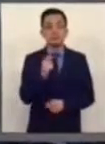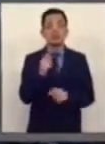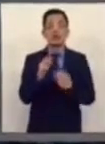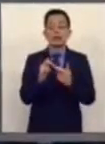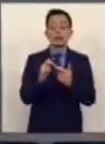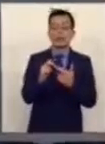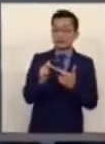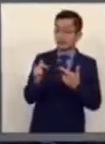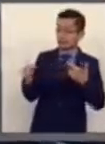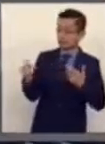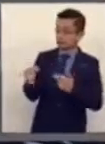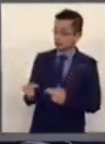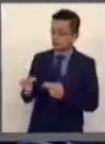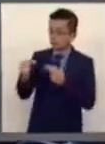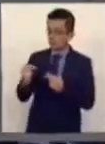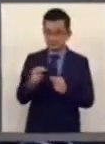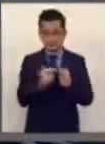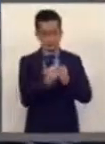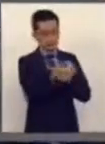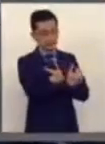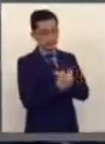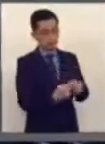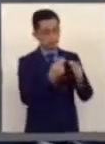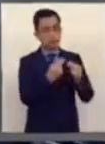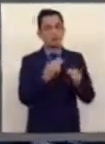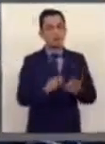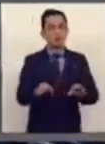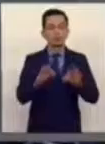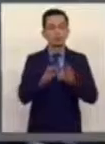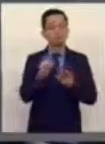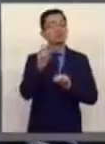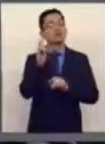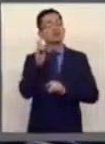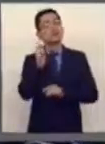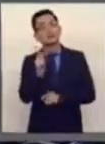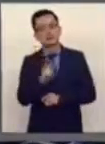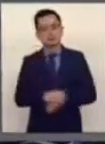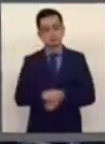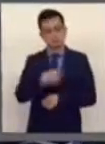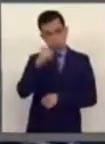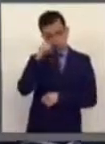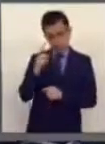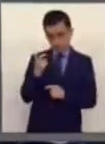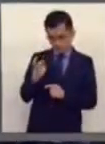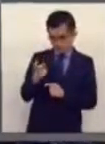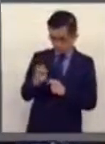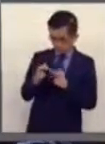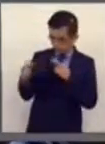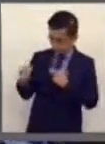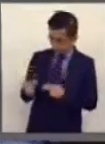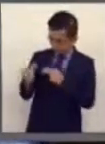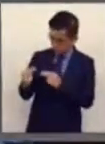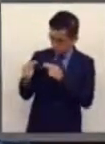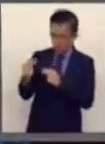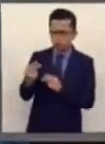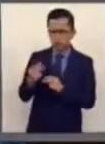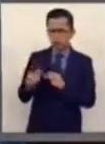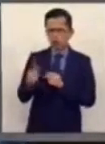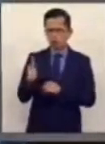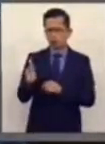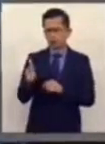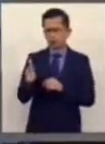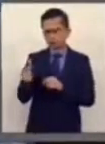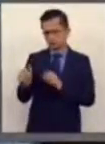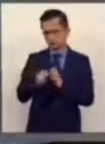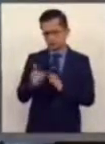relación comercial importante cuando los ingresos derivados de dicha relación durante los 12 meses anteriores a la